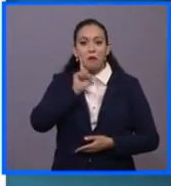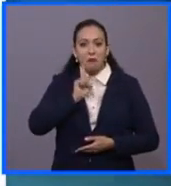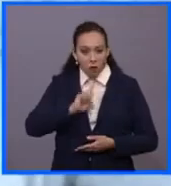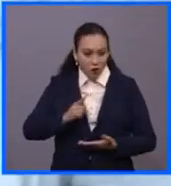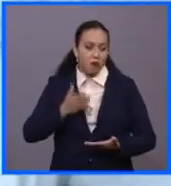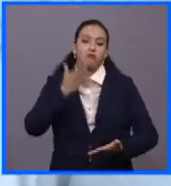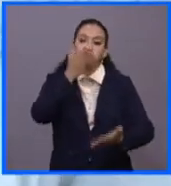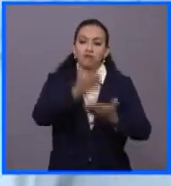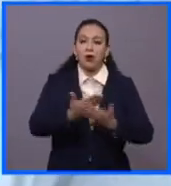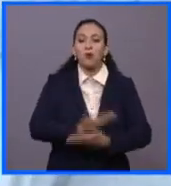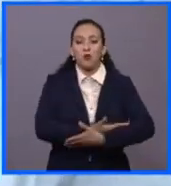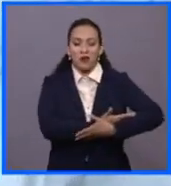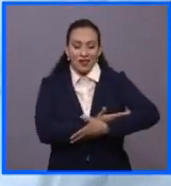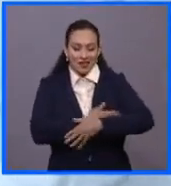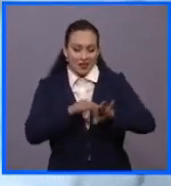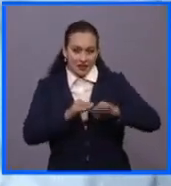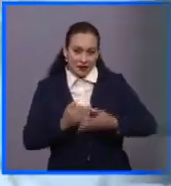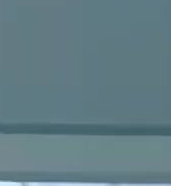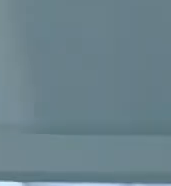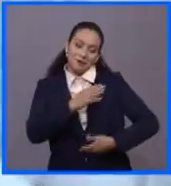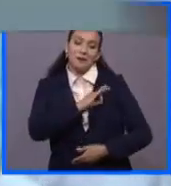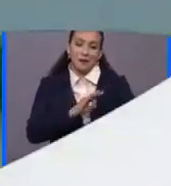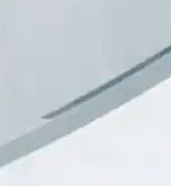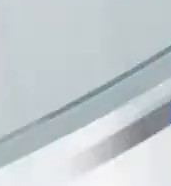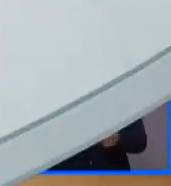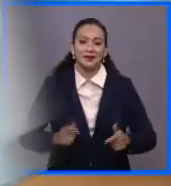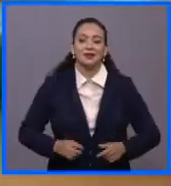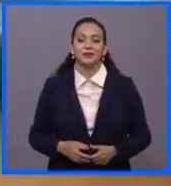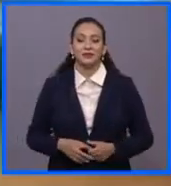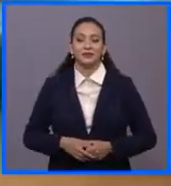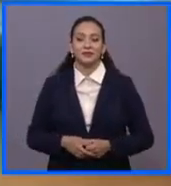entre otras medidas.